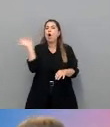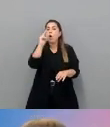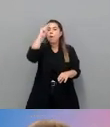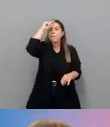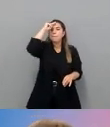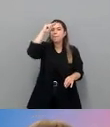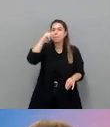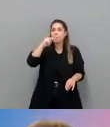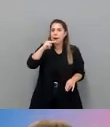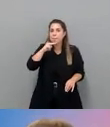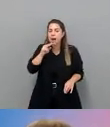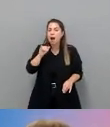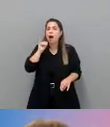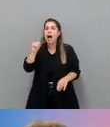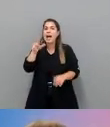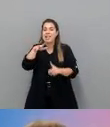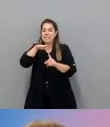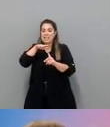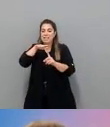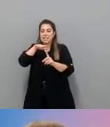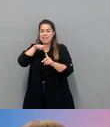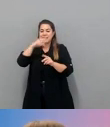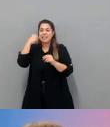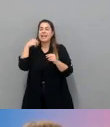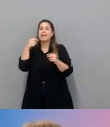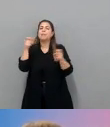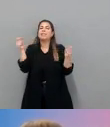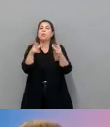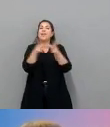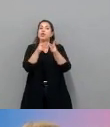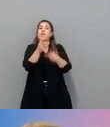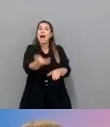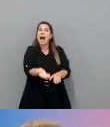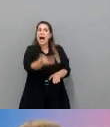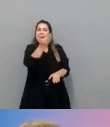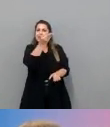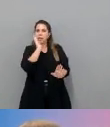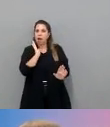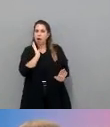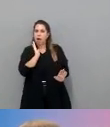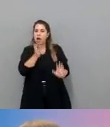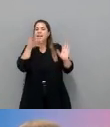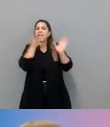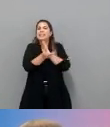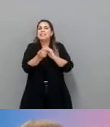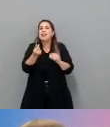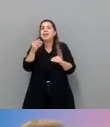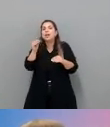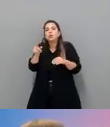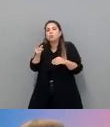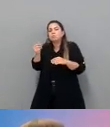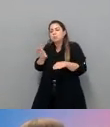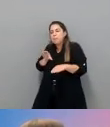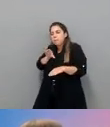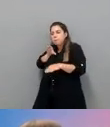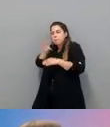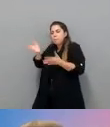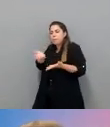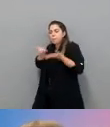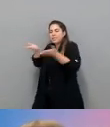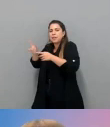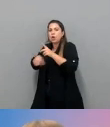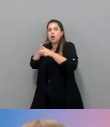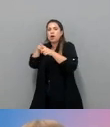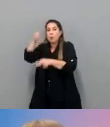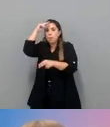encuentren en situación de alta en la seguridad social. Es decir, es un subsidio o una prestación que está previsto para